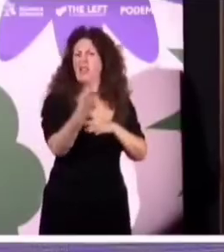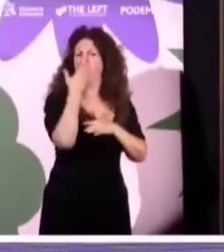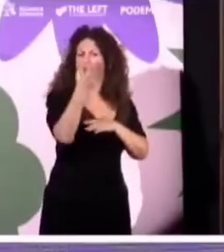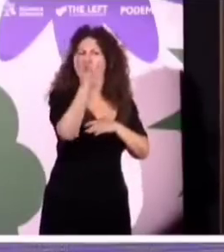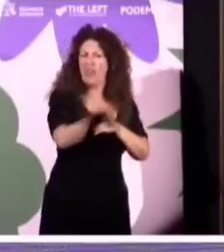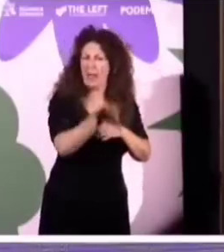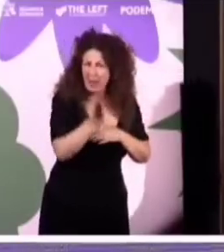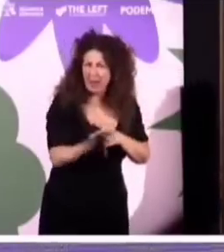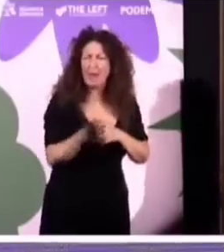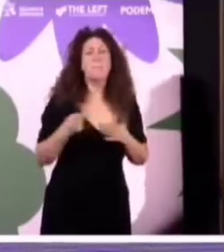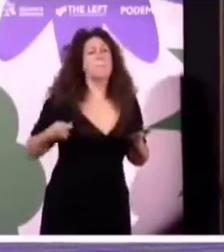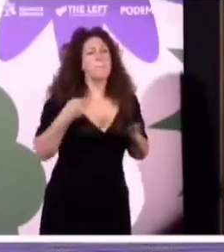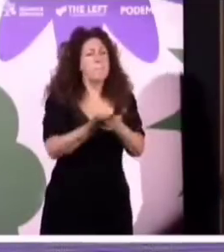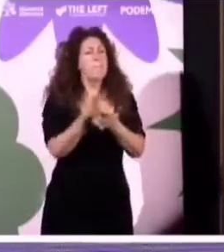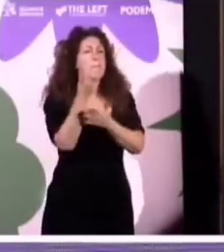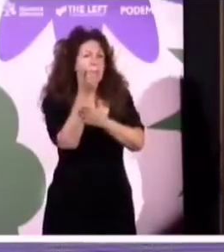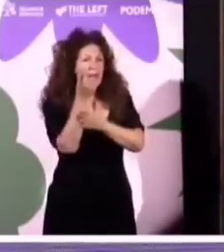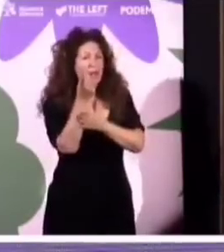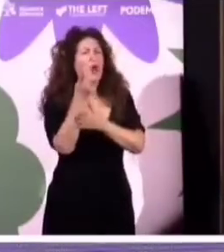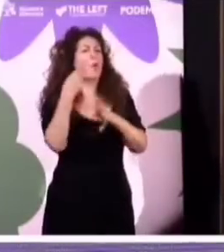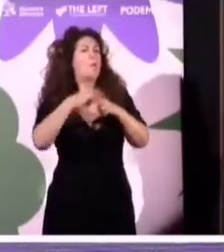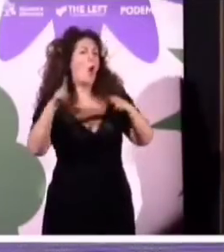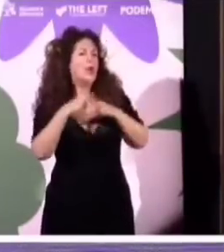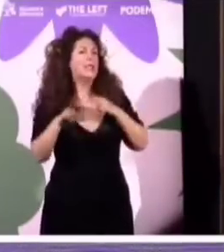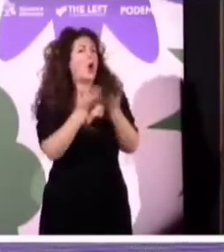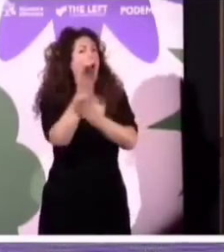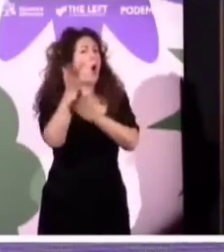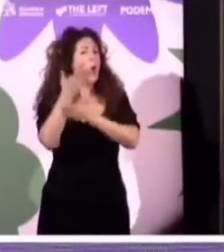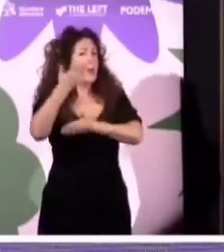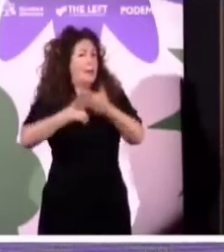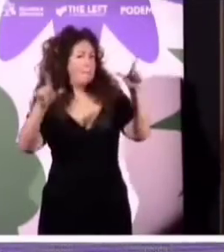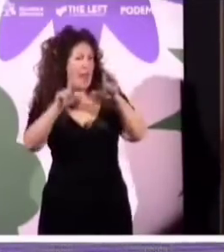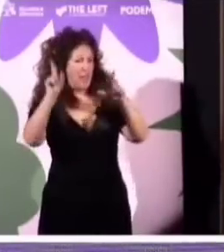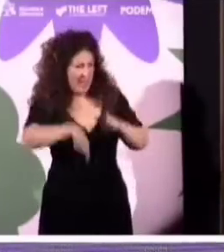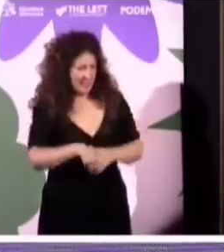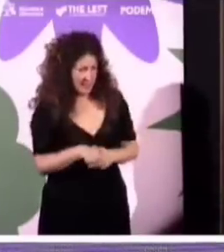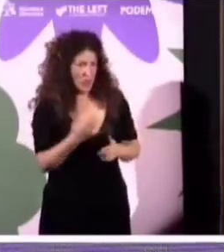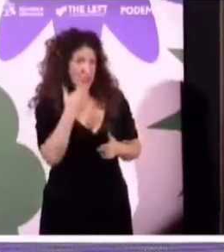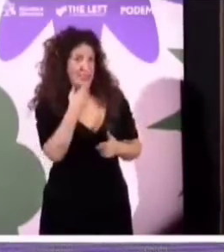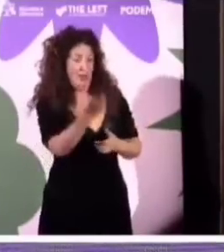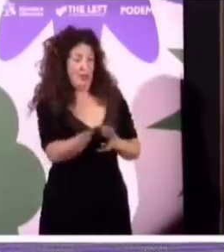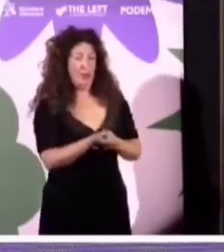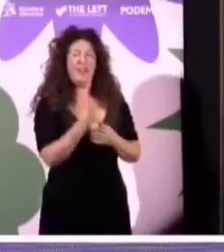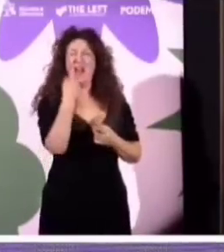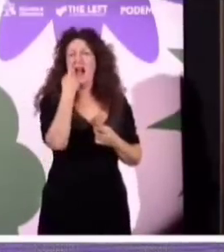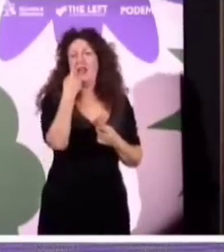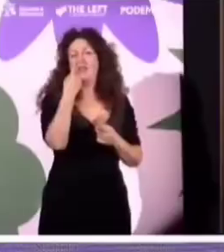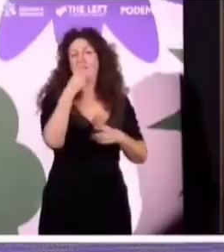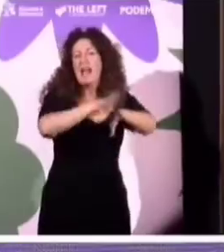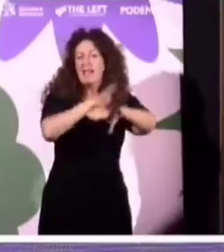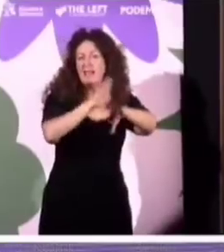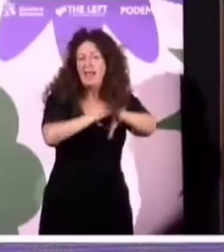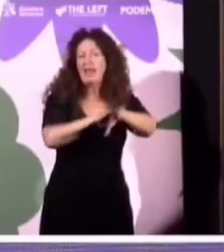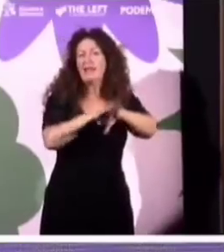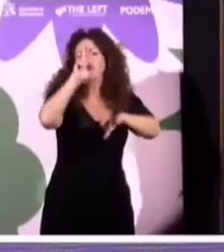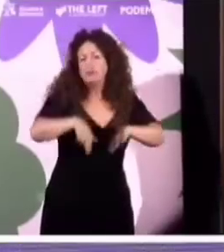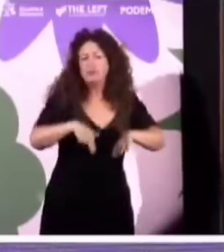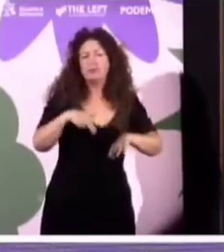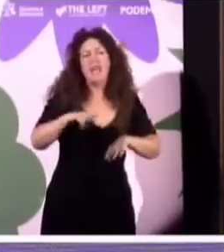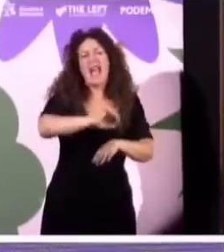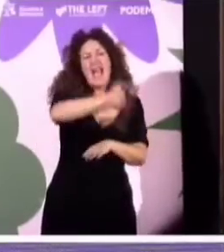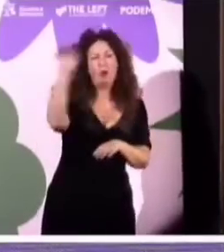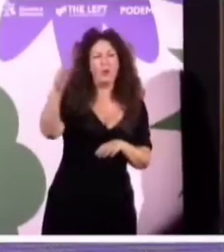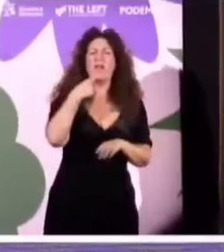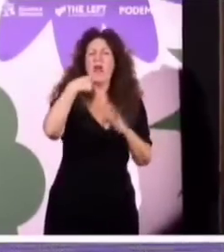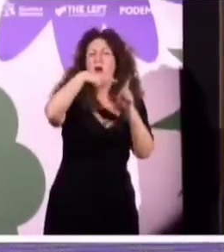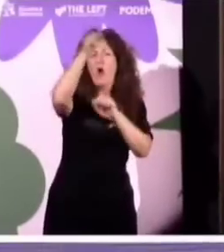precio político y mediático decirlo. La pregunta es, ¿hace falta una izquierda europea que diga que la